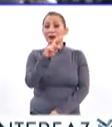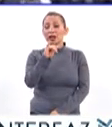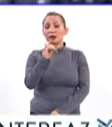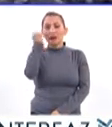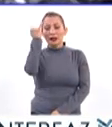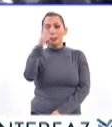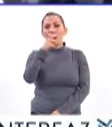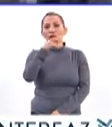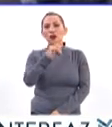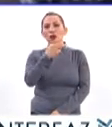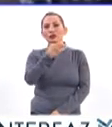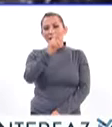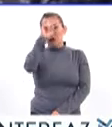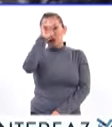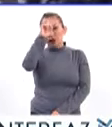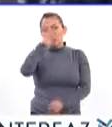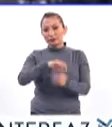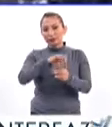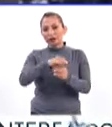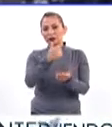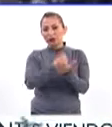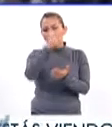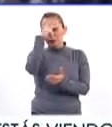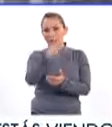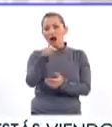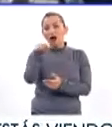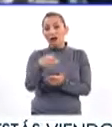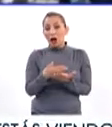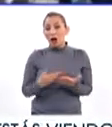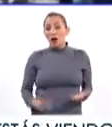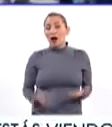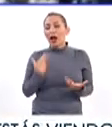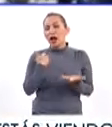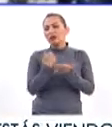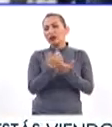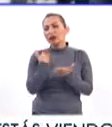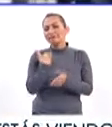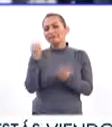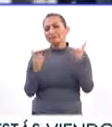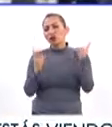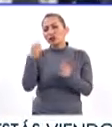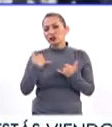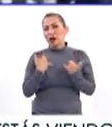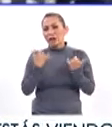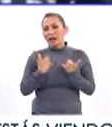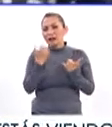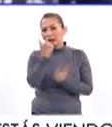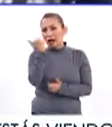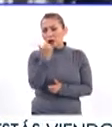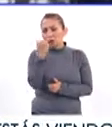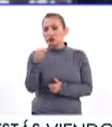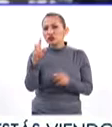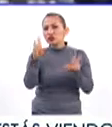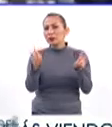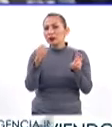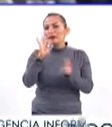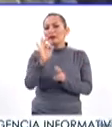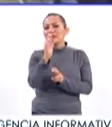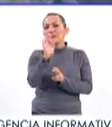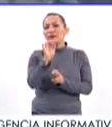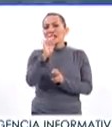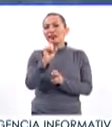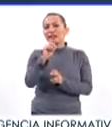con Mauricio Huesca, consejero electoral de la Ciudad de México, quien en esta ocasión nos ayudará a resolver las dudas de los jóvenes estudiantes sobre el